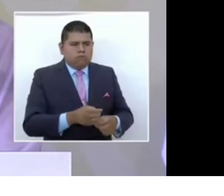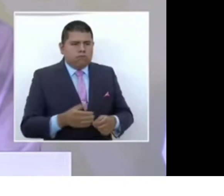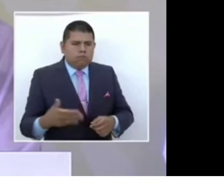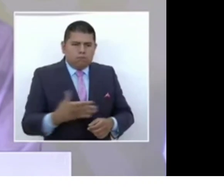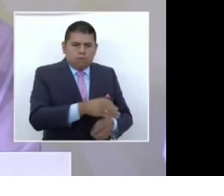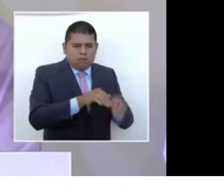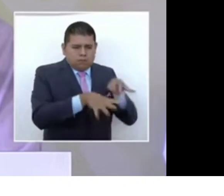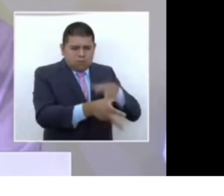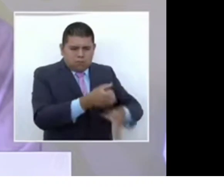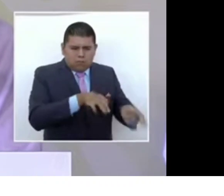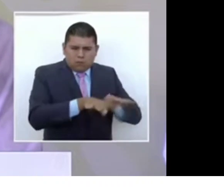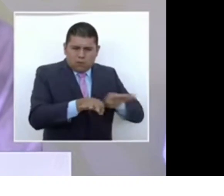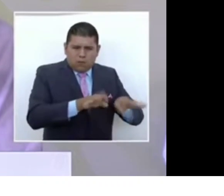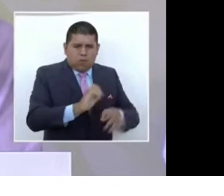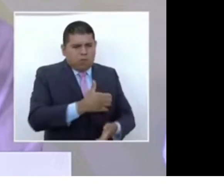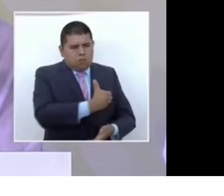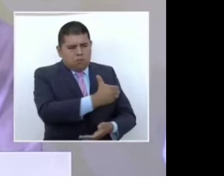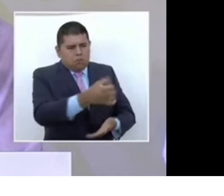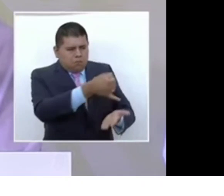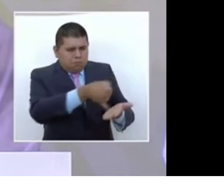pescador, en fin,